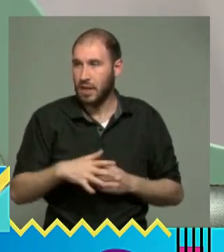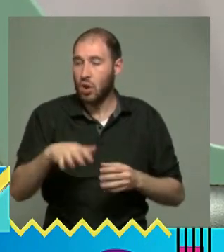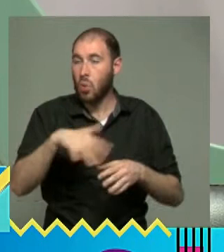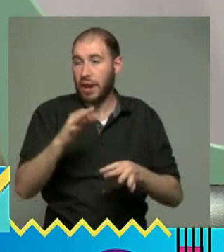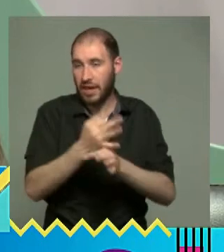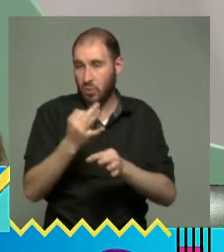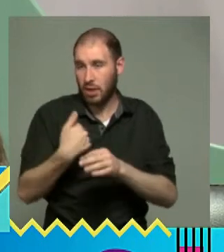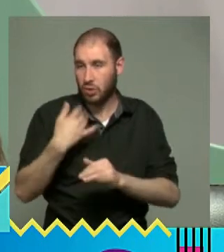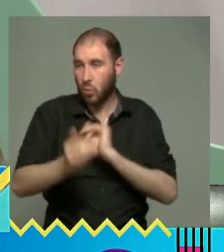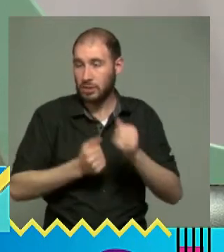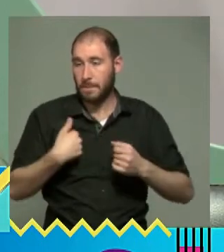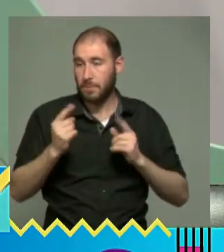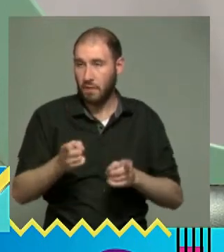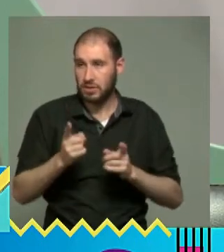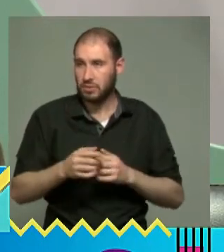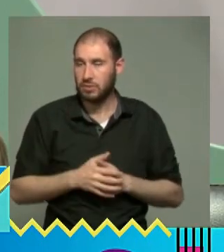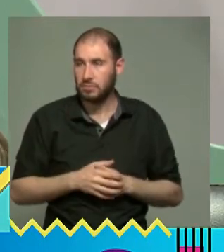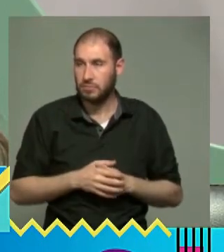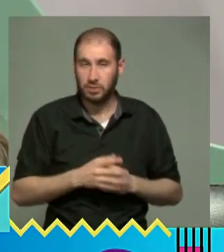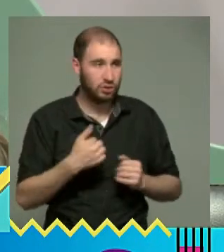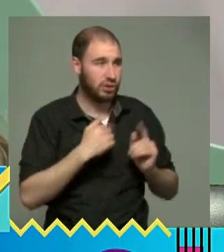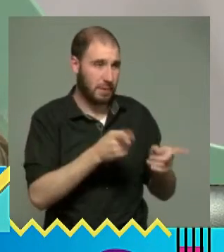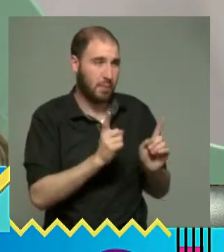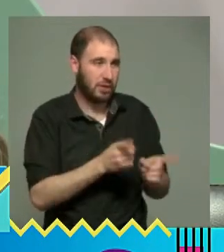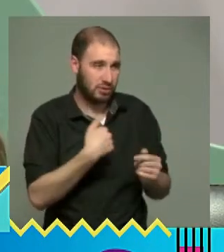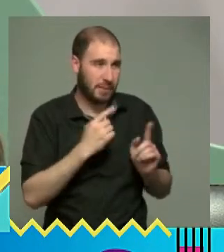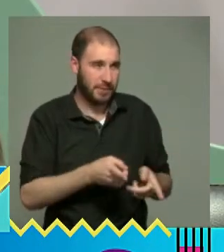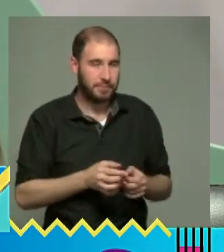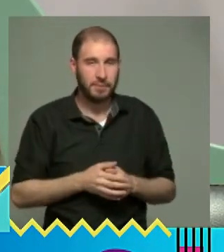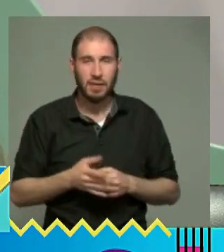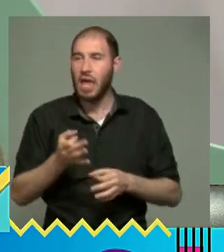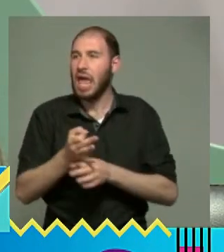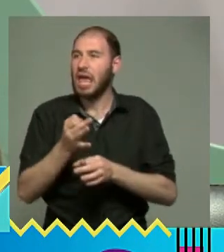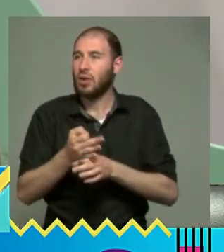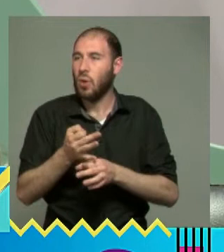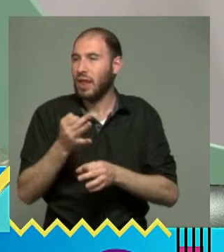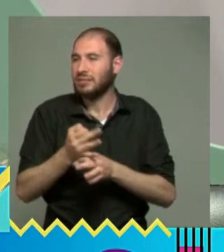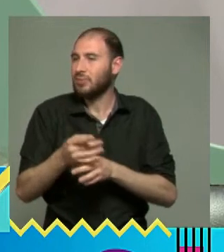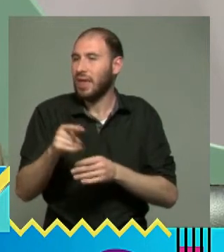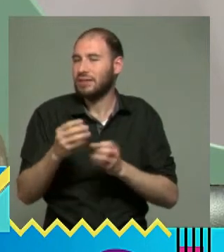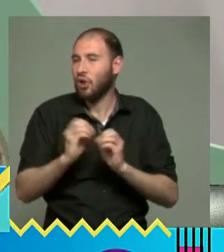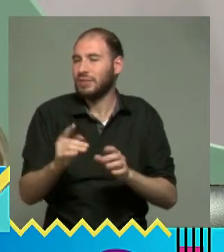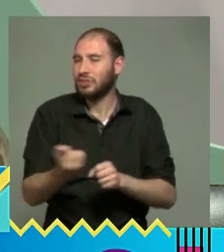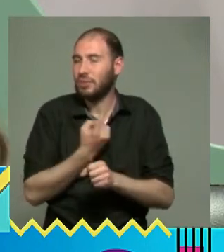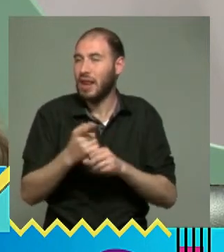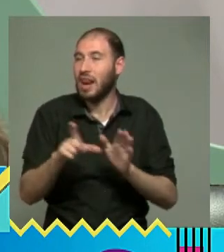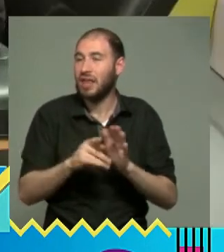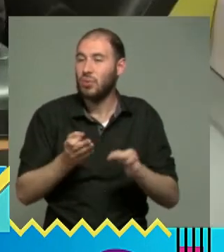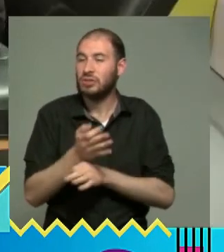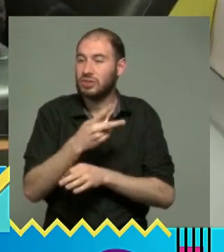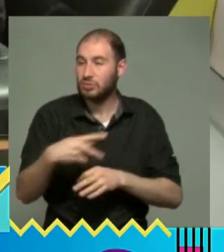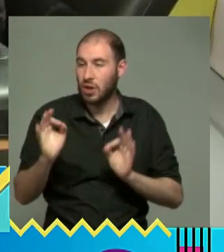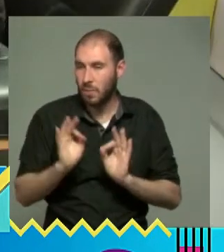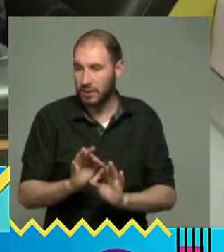escuelas, y yo te lo digo como docente que soy, yo también soy docente. En las escuelas no se puede aplicar la Ley de Educación